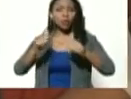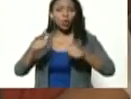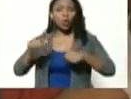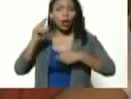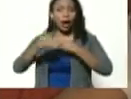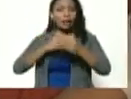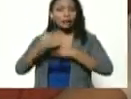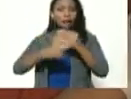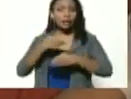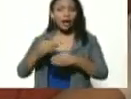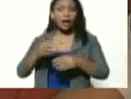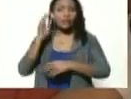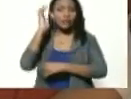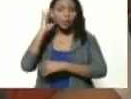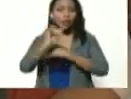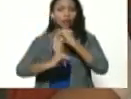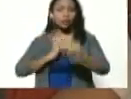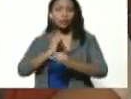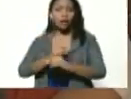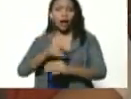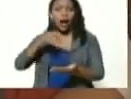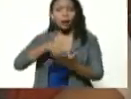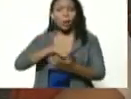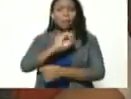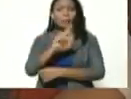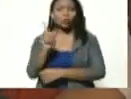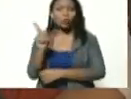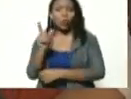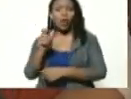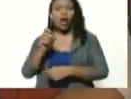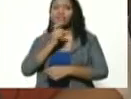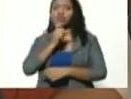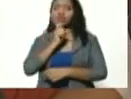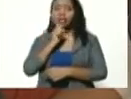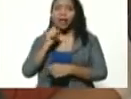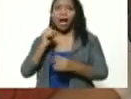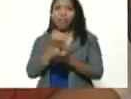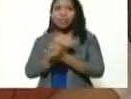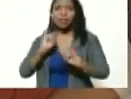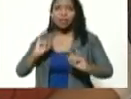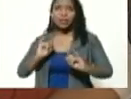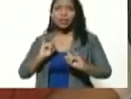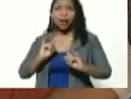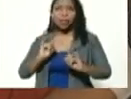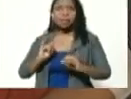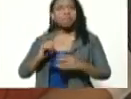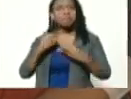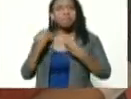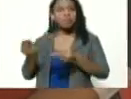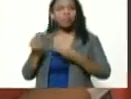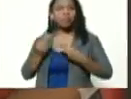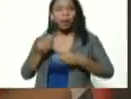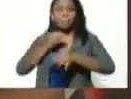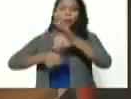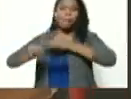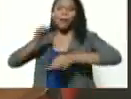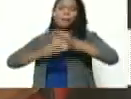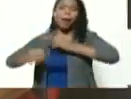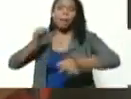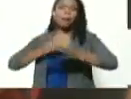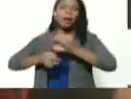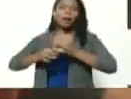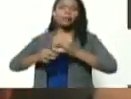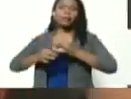foro internacional Carabobo 21, los desafíos de la independencia. Para darnos los detalles y hablarnos